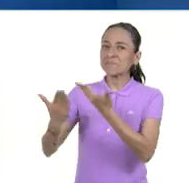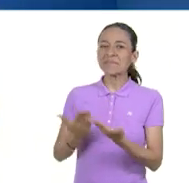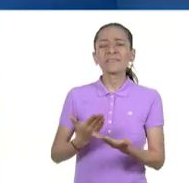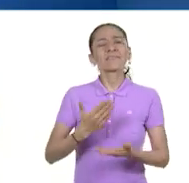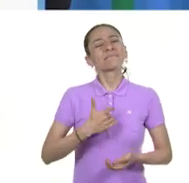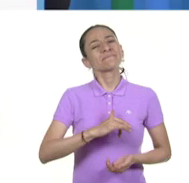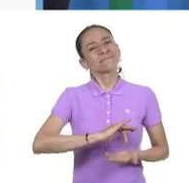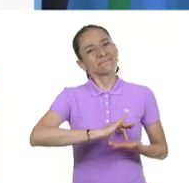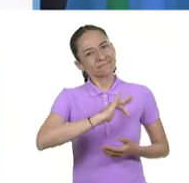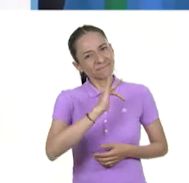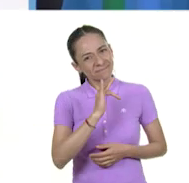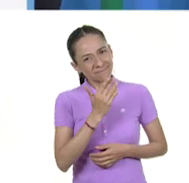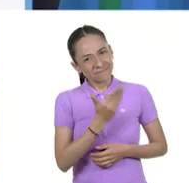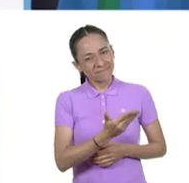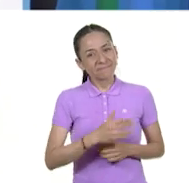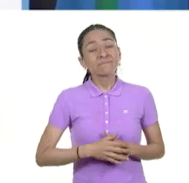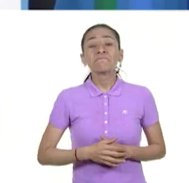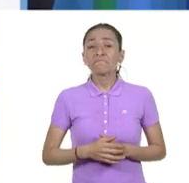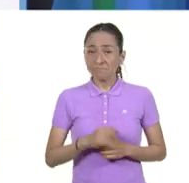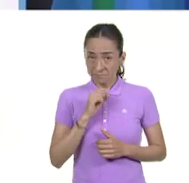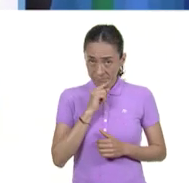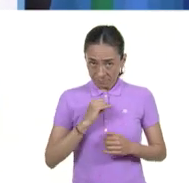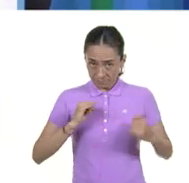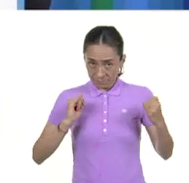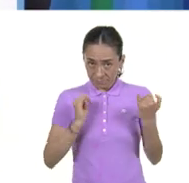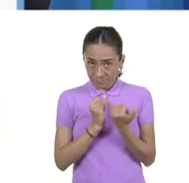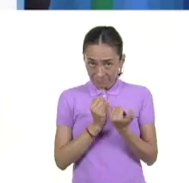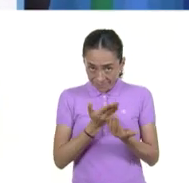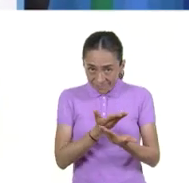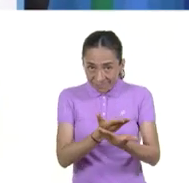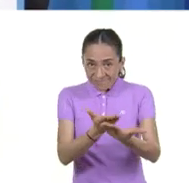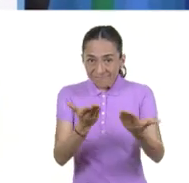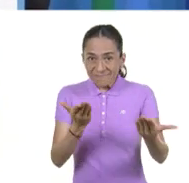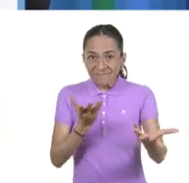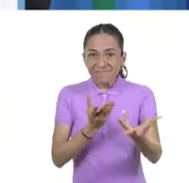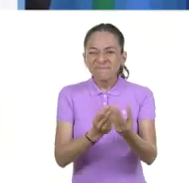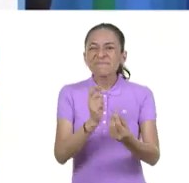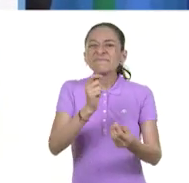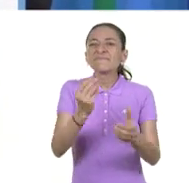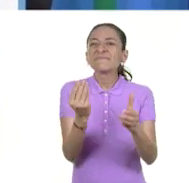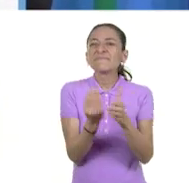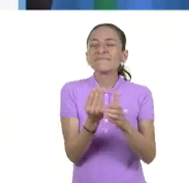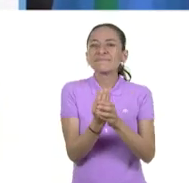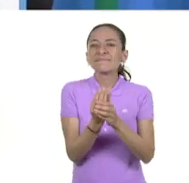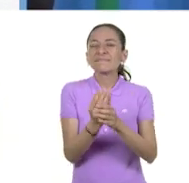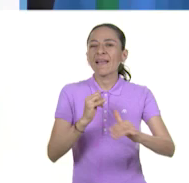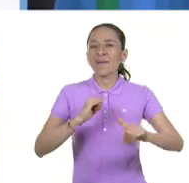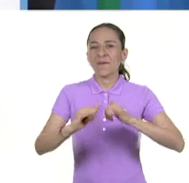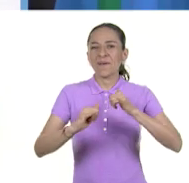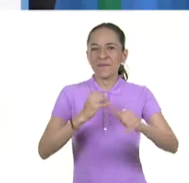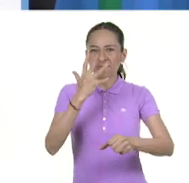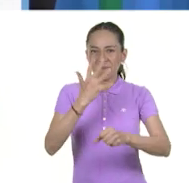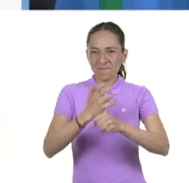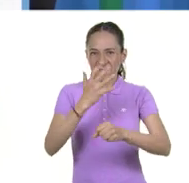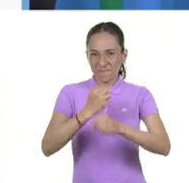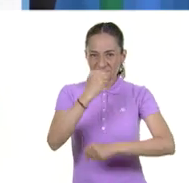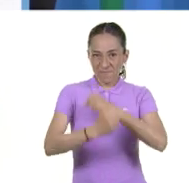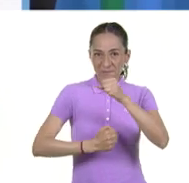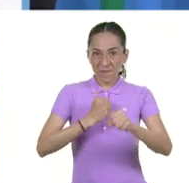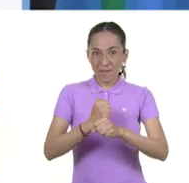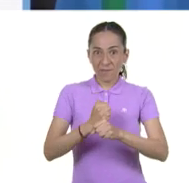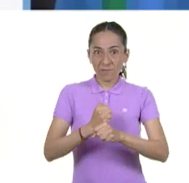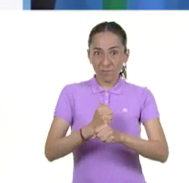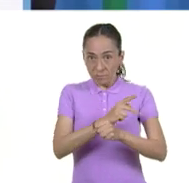Jenny. Vamos a tener también el gusto de estar con ustedes en esta clase de geografía de quinto grado. ¿Están listos?